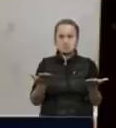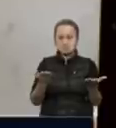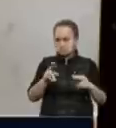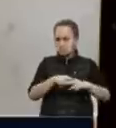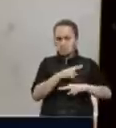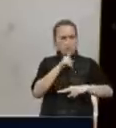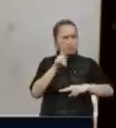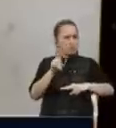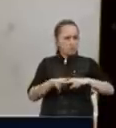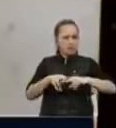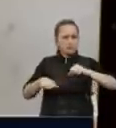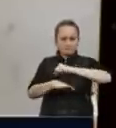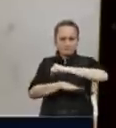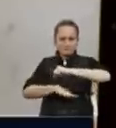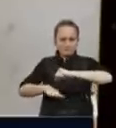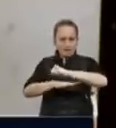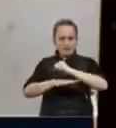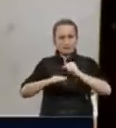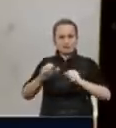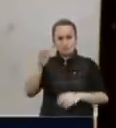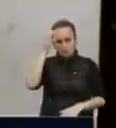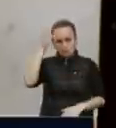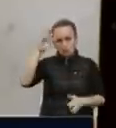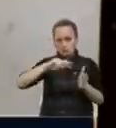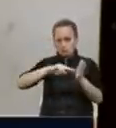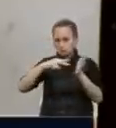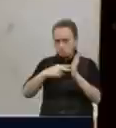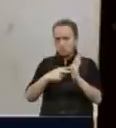comúnmente, corriente, de manera corriente.